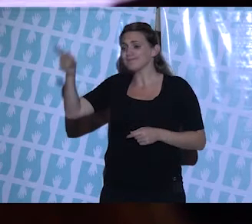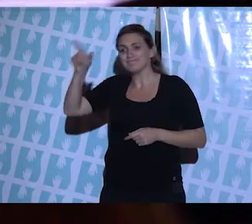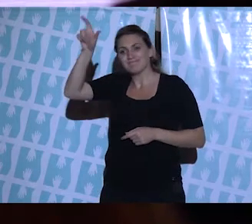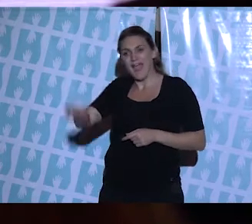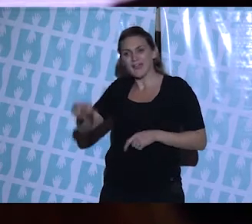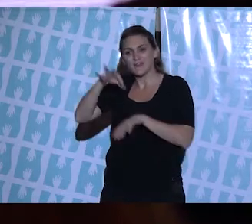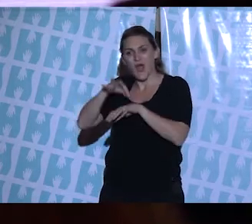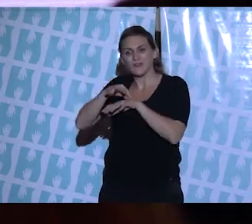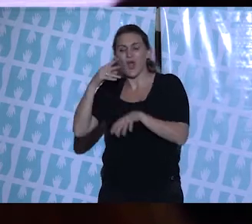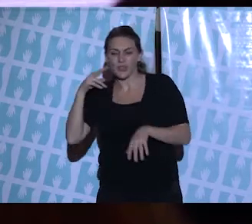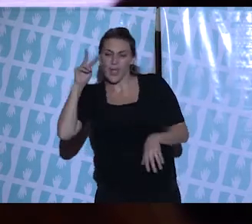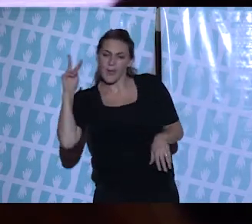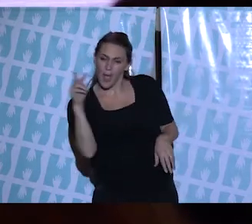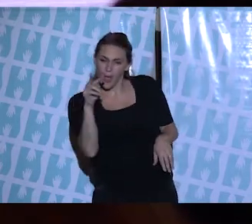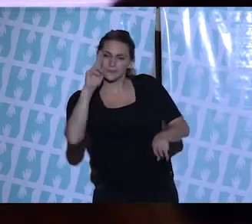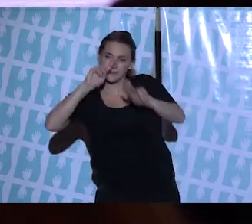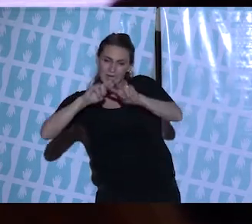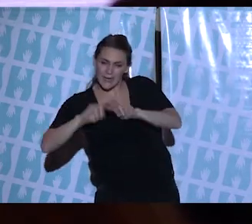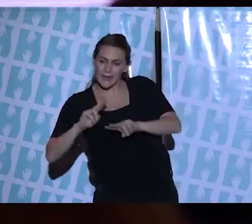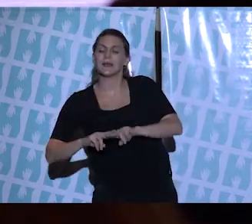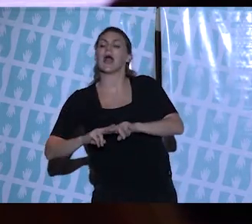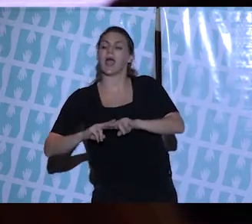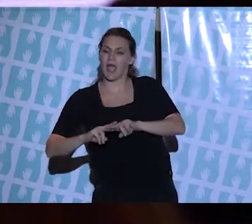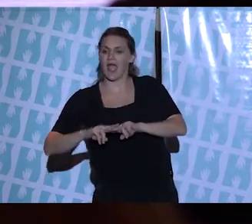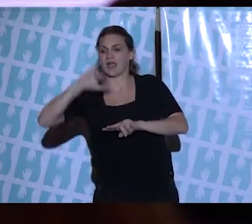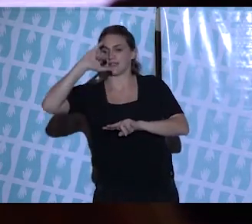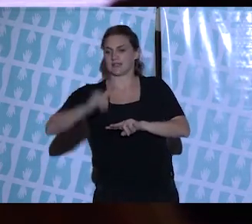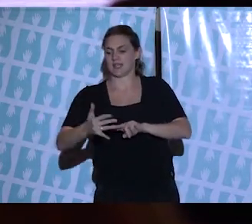está diciendo es que está más lento y más torpe y